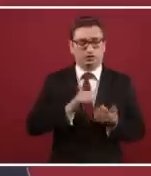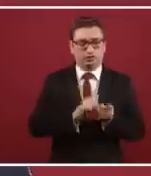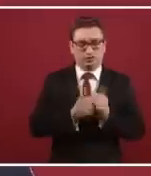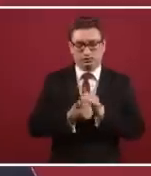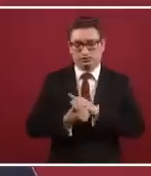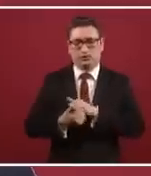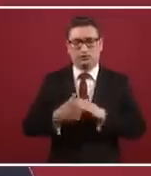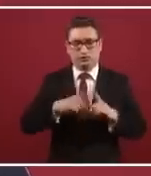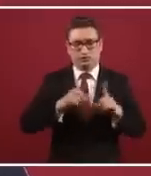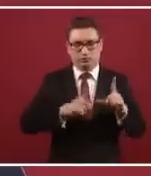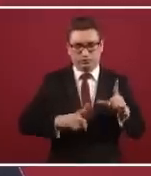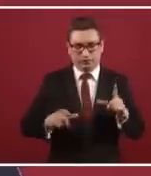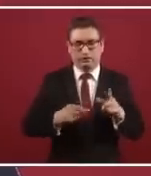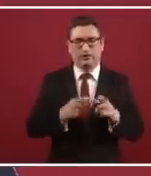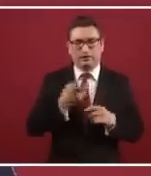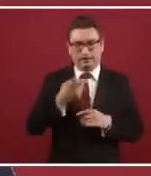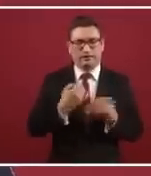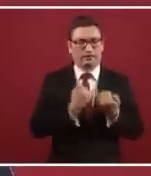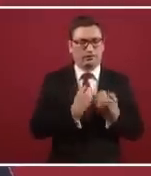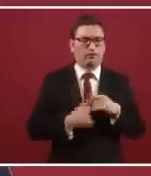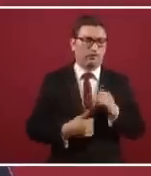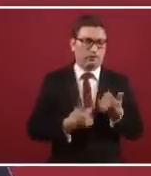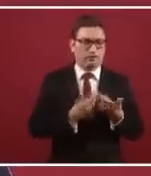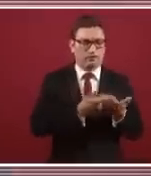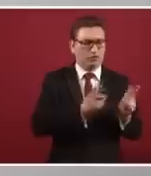nuestro país.